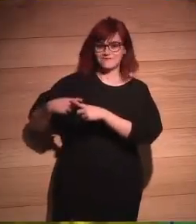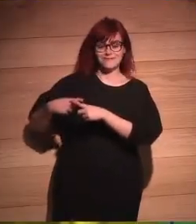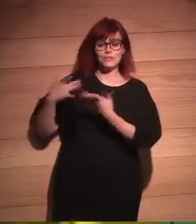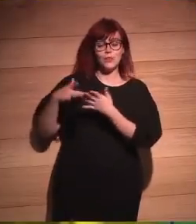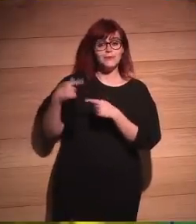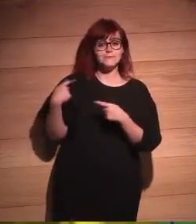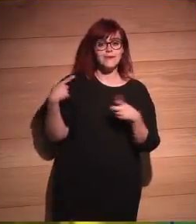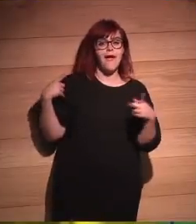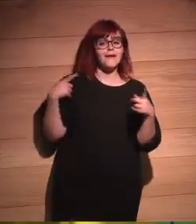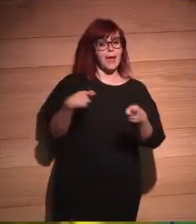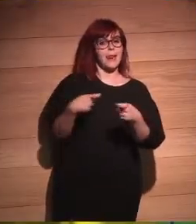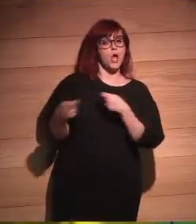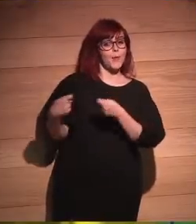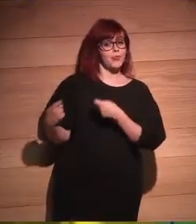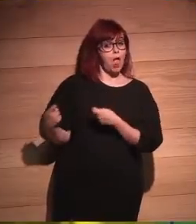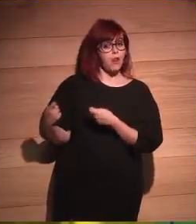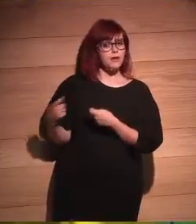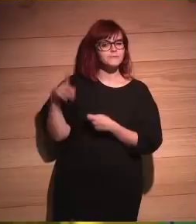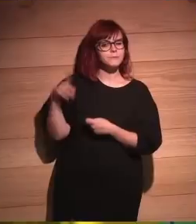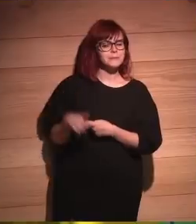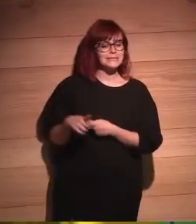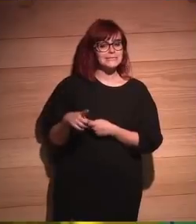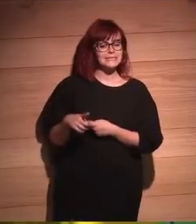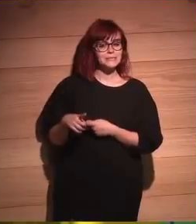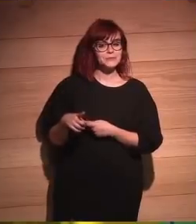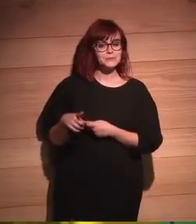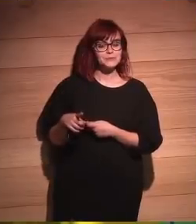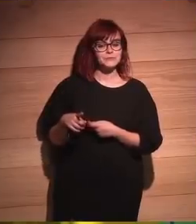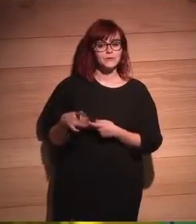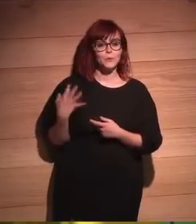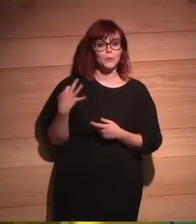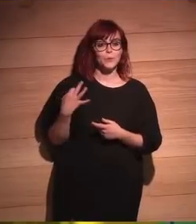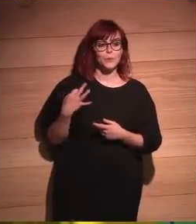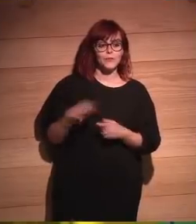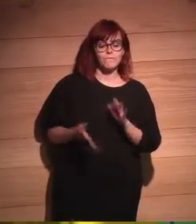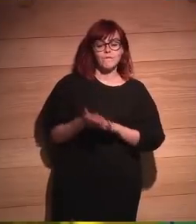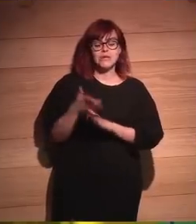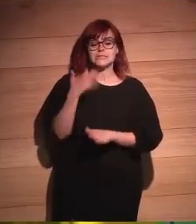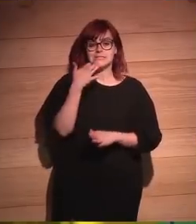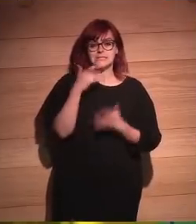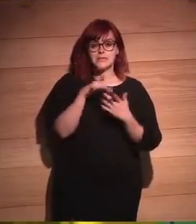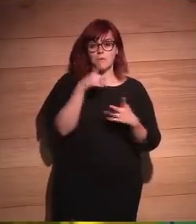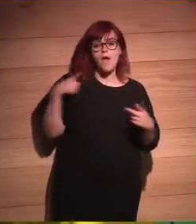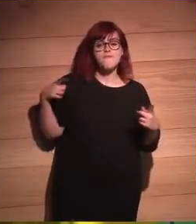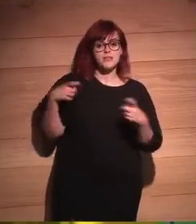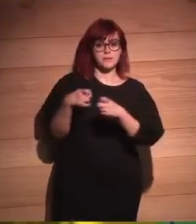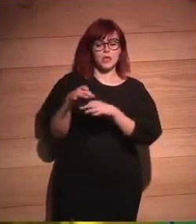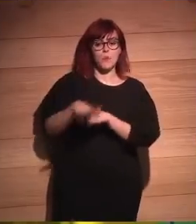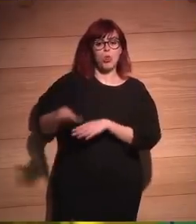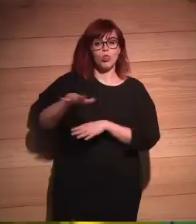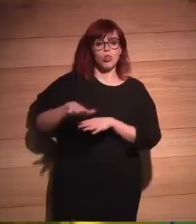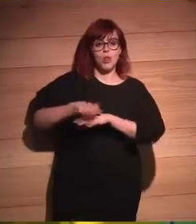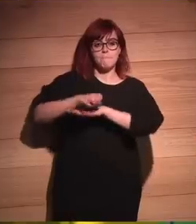guerra comercial o confrontación comercial que se podía volver caliente si se produce algún enfrentamiento en el mar de